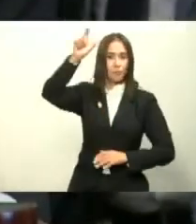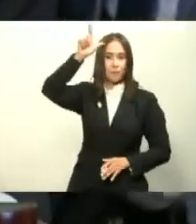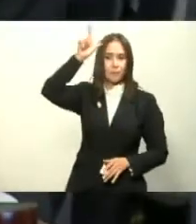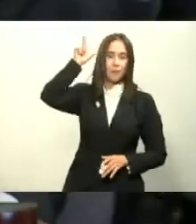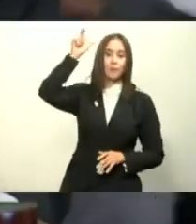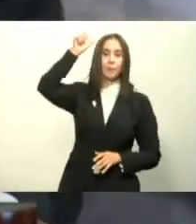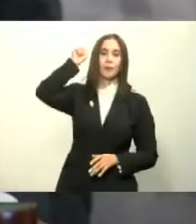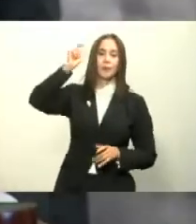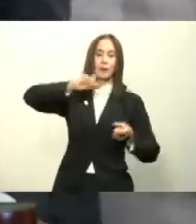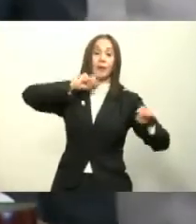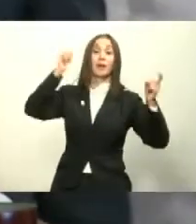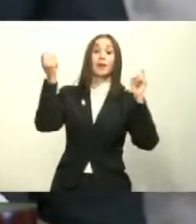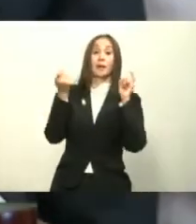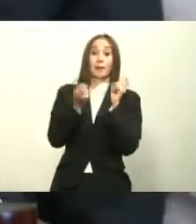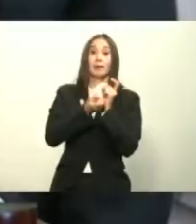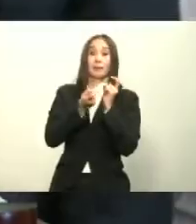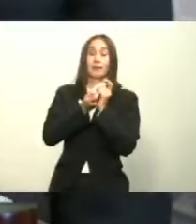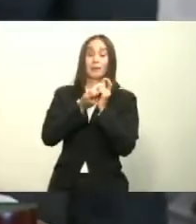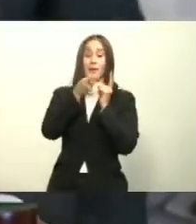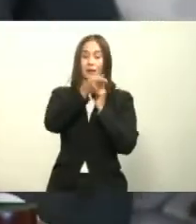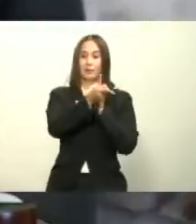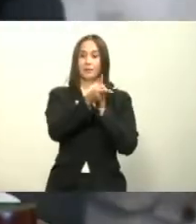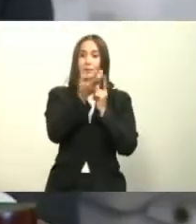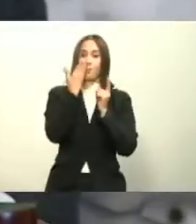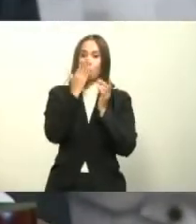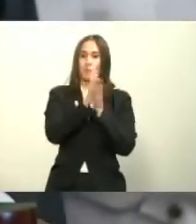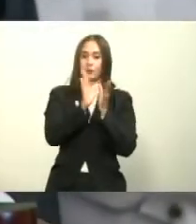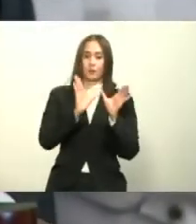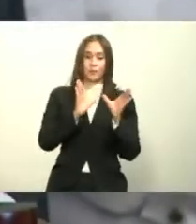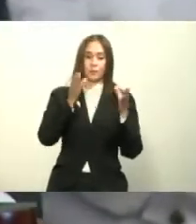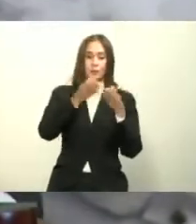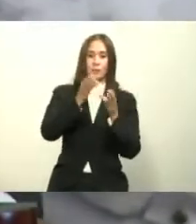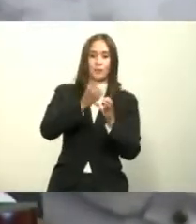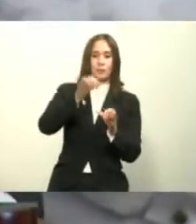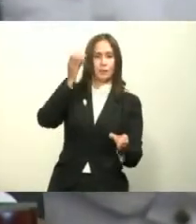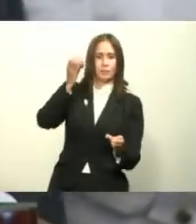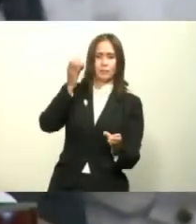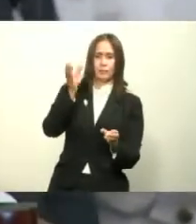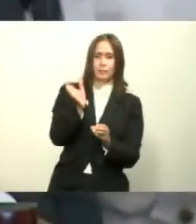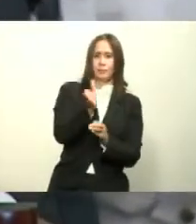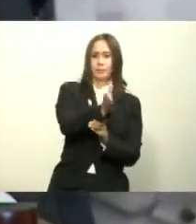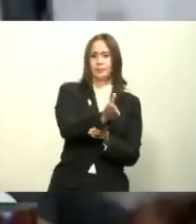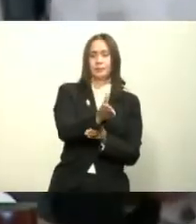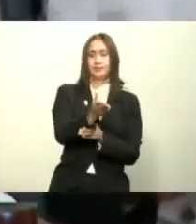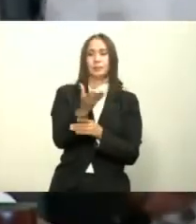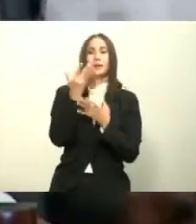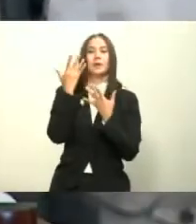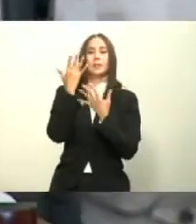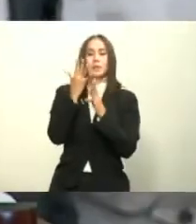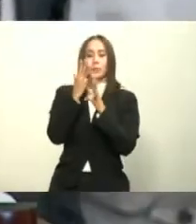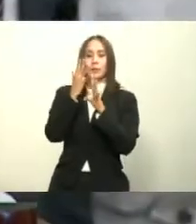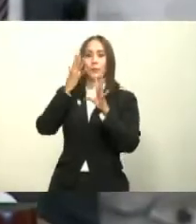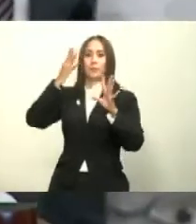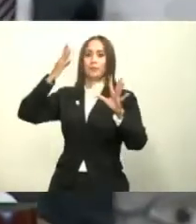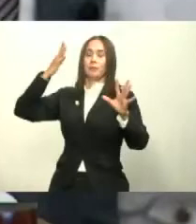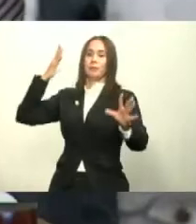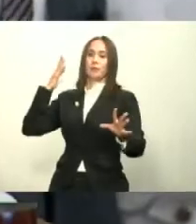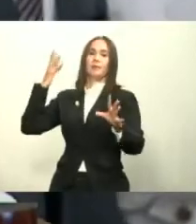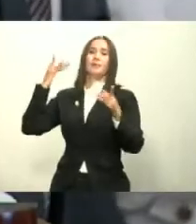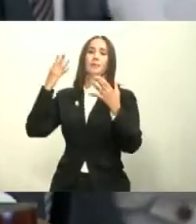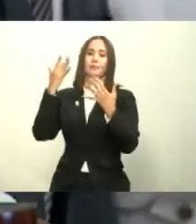otras 135.000 para que las repartieran entre las gobernaciones. Este total, entre las dadas a Interior y